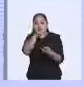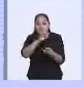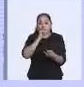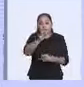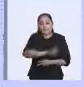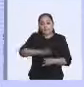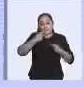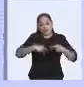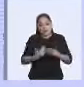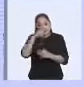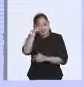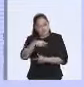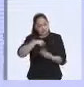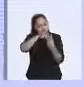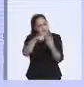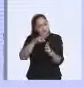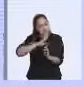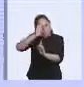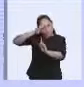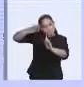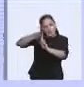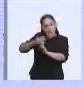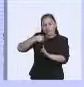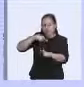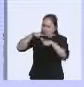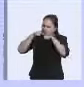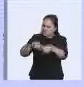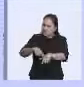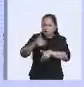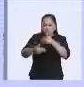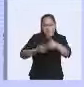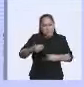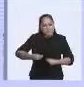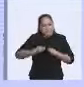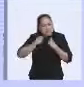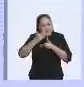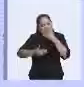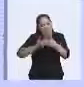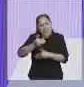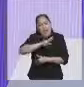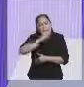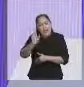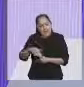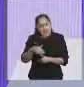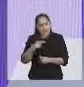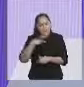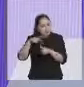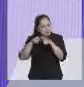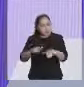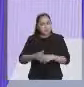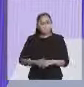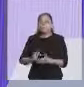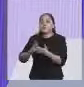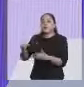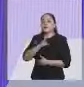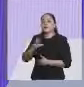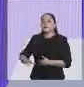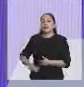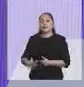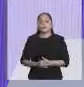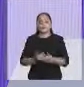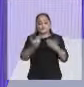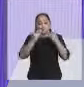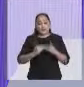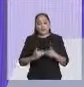pueblo. Y así voy a continuar por el resto de mi vida hasta que muera. Gracias, candidato. Vamos a pasar a la segunda